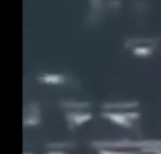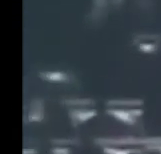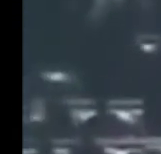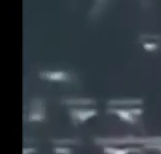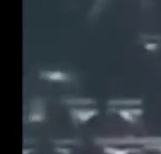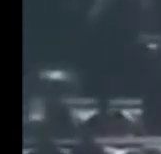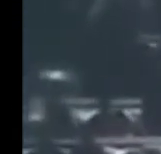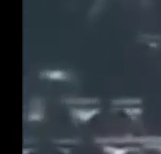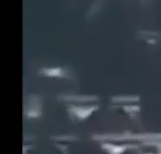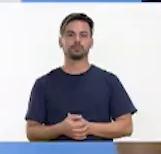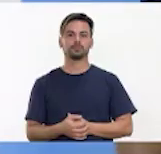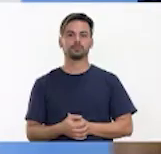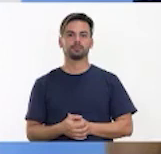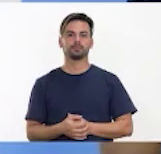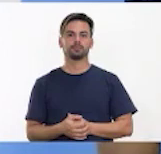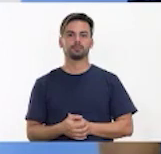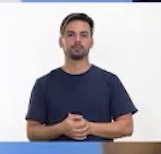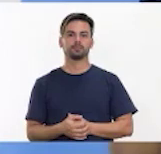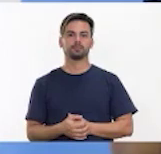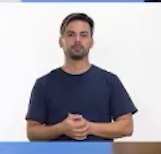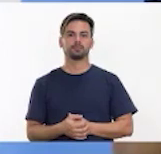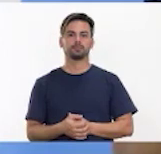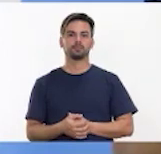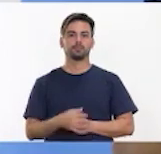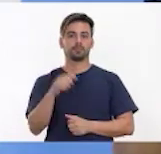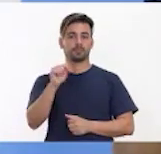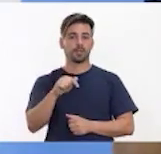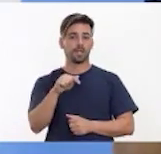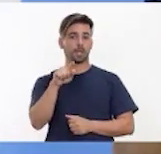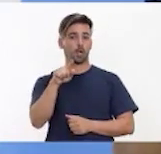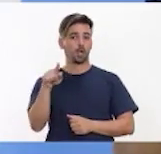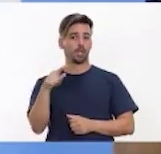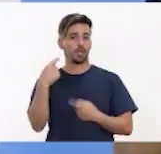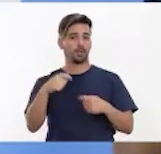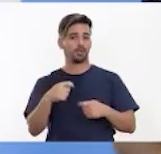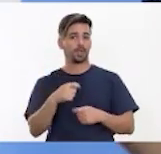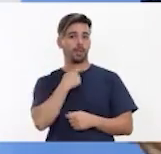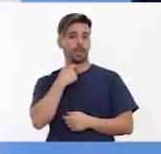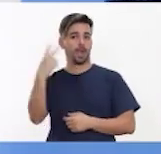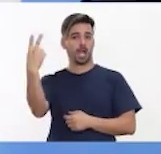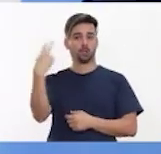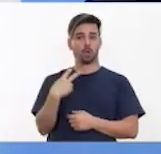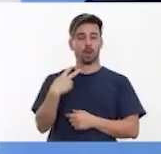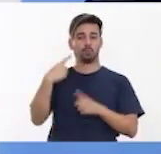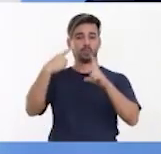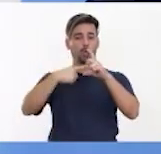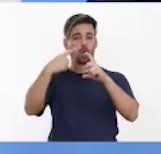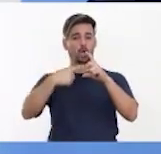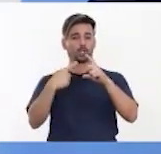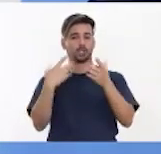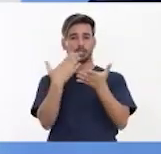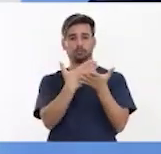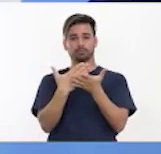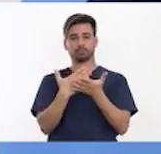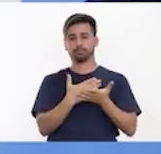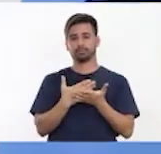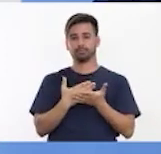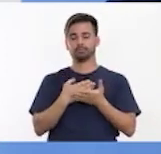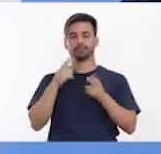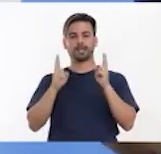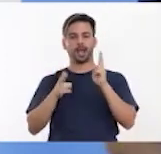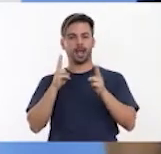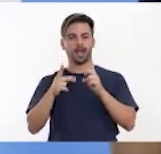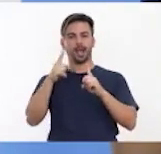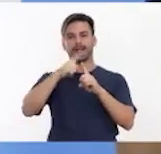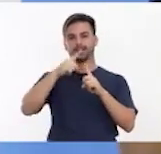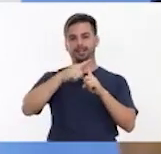Para que ejerciten estos contenidos y se autoevalúen, les propongo las siguientes actividades que aparecen